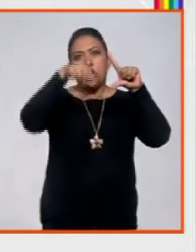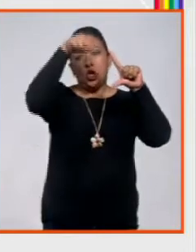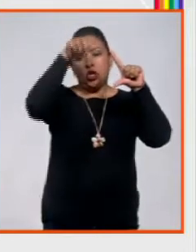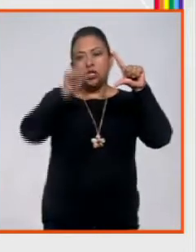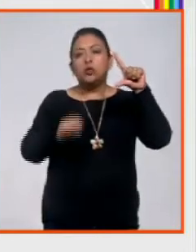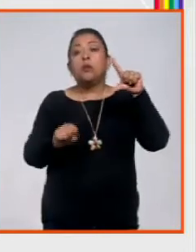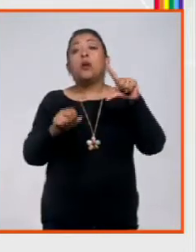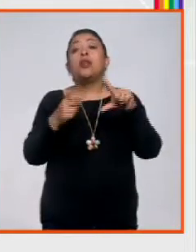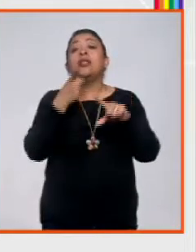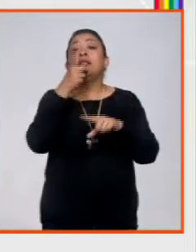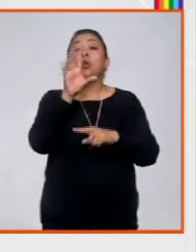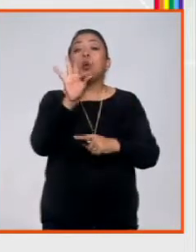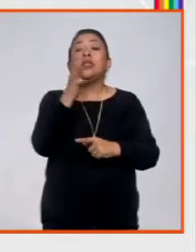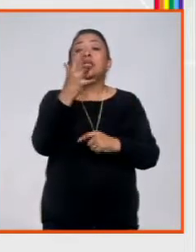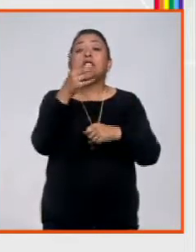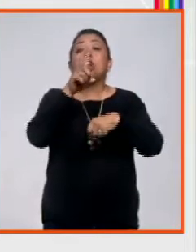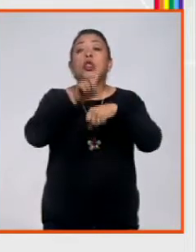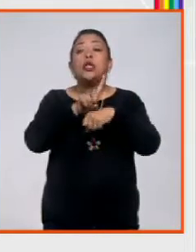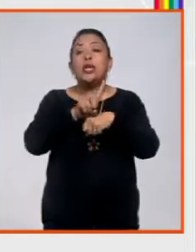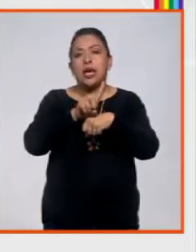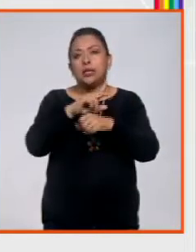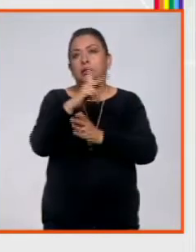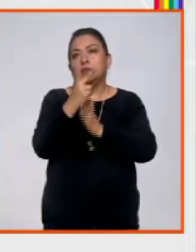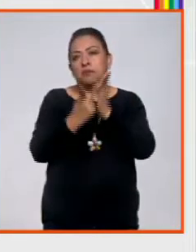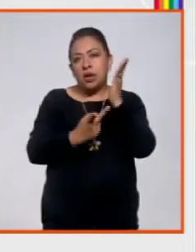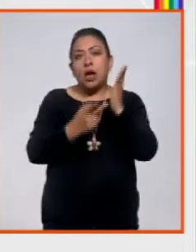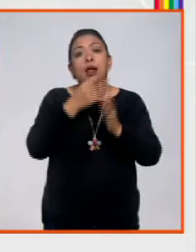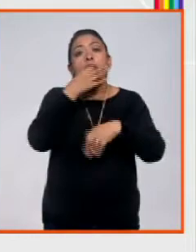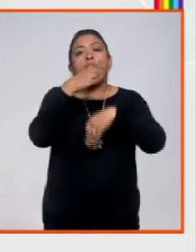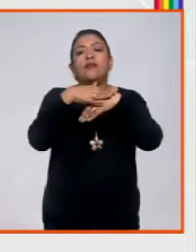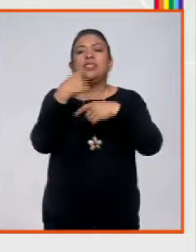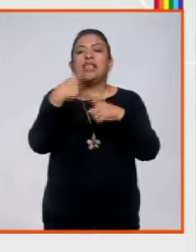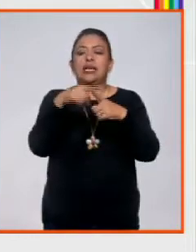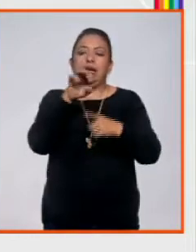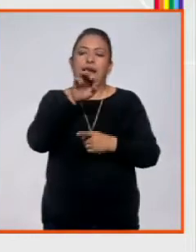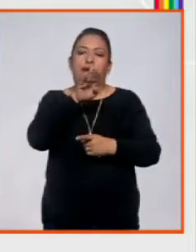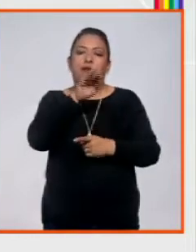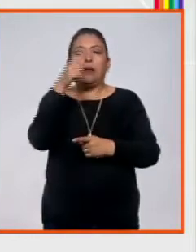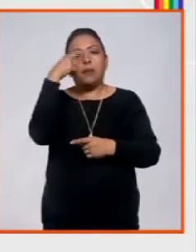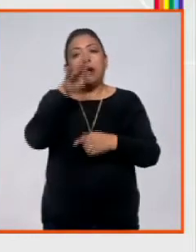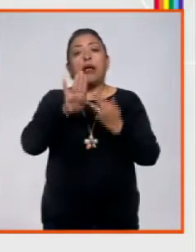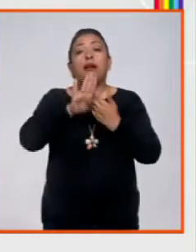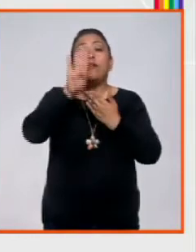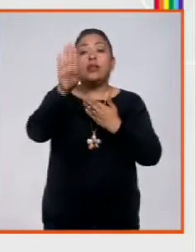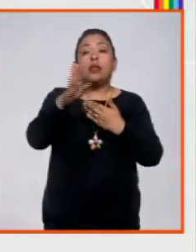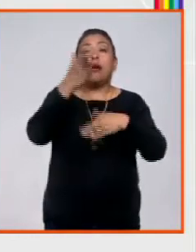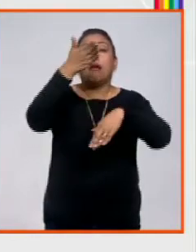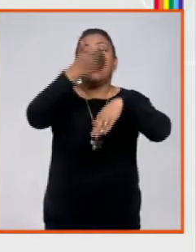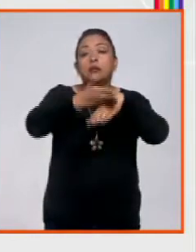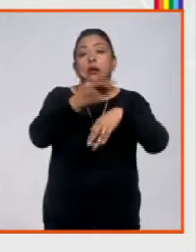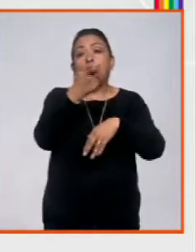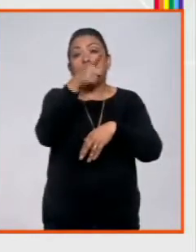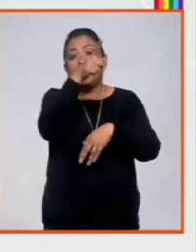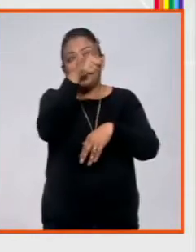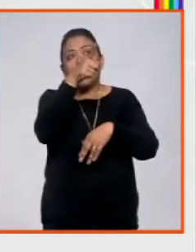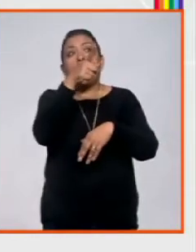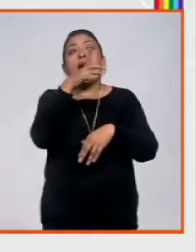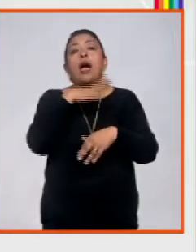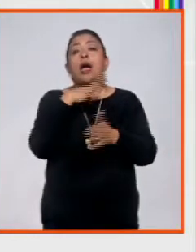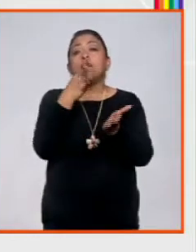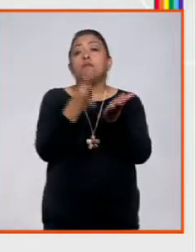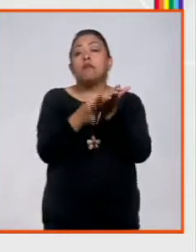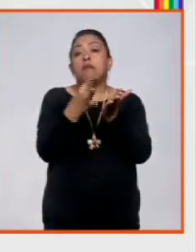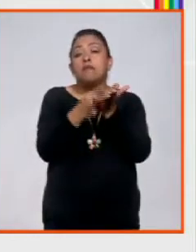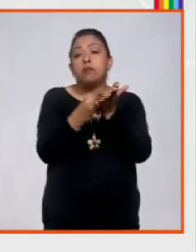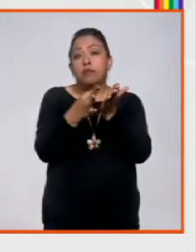45 días anunciado por marcelo ebrard con los eeuu para evitar que las sanciones económicas con la elevación de aranceles